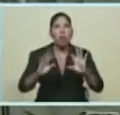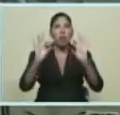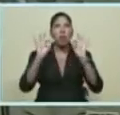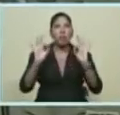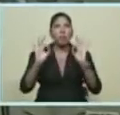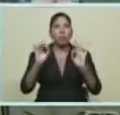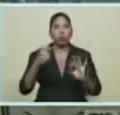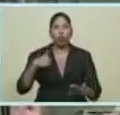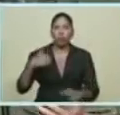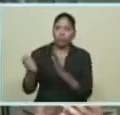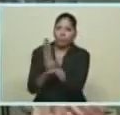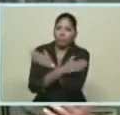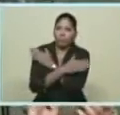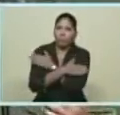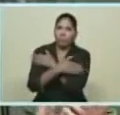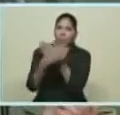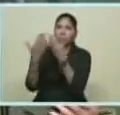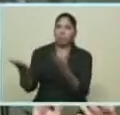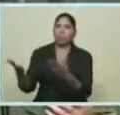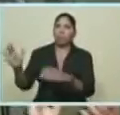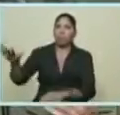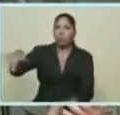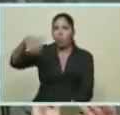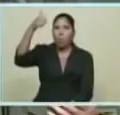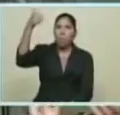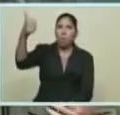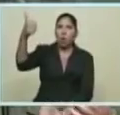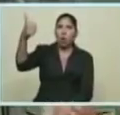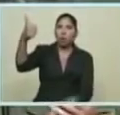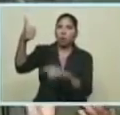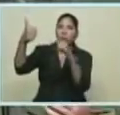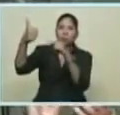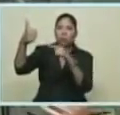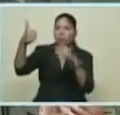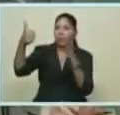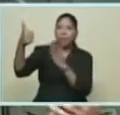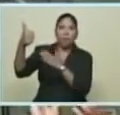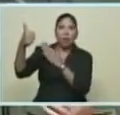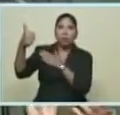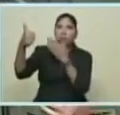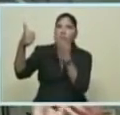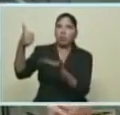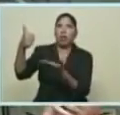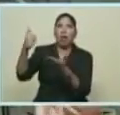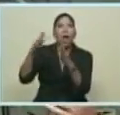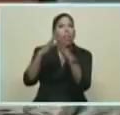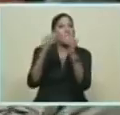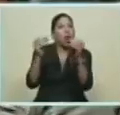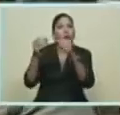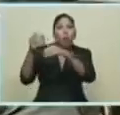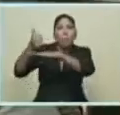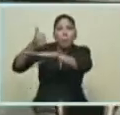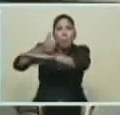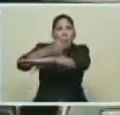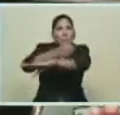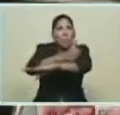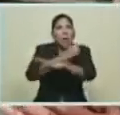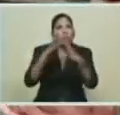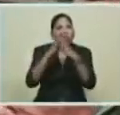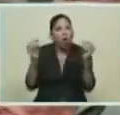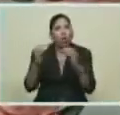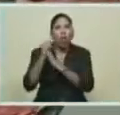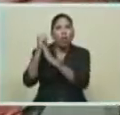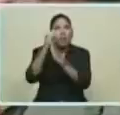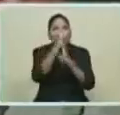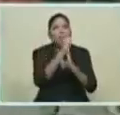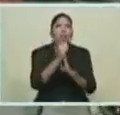al Estado Mayor Superior de la Fuerza Armada Nacional Bolivariana y a todos los mandos, a todos los jefes militares de la República,